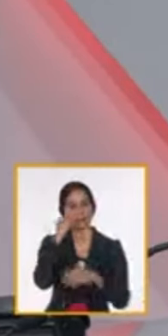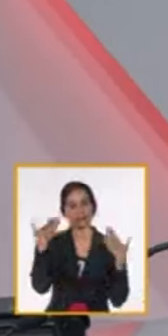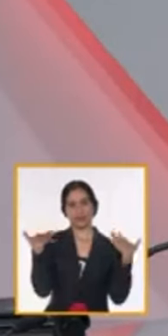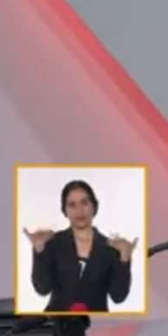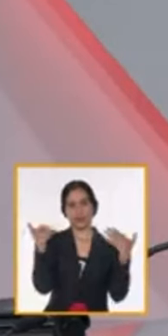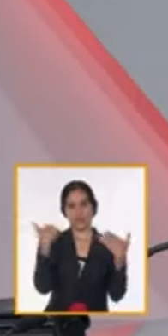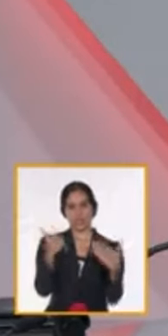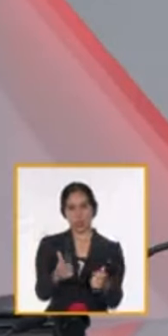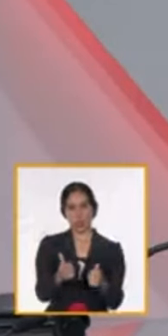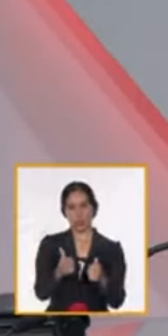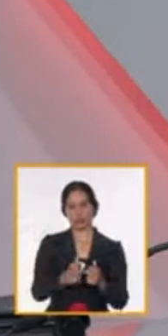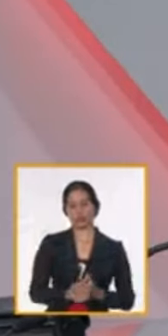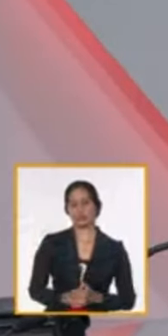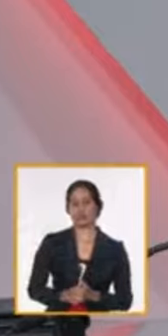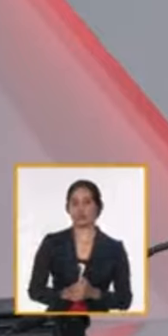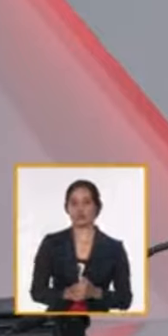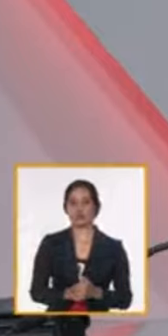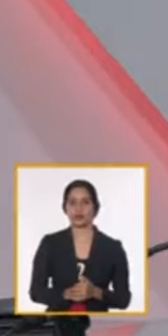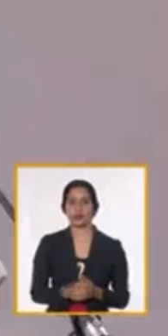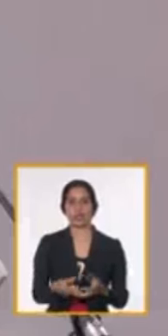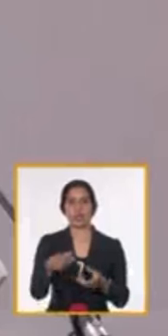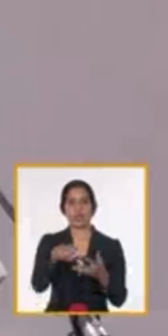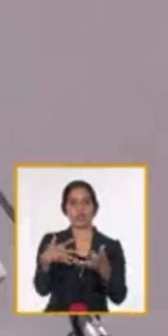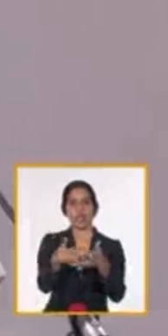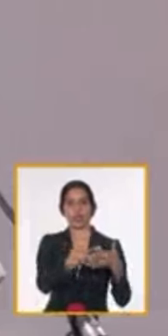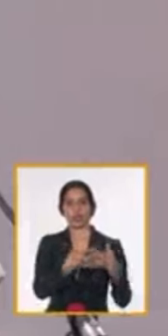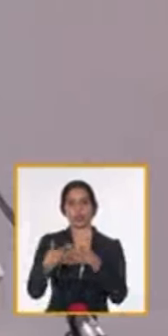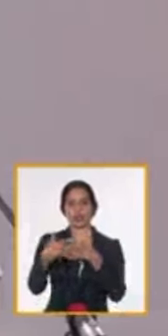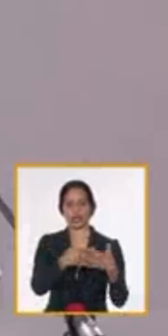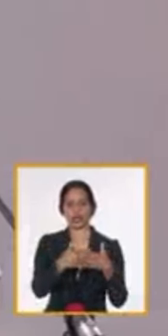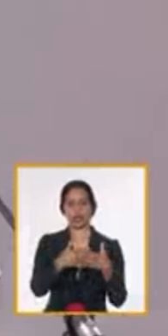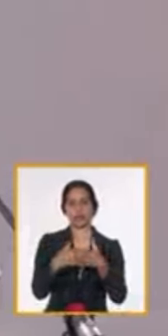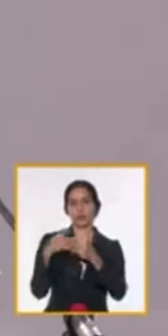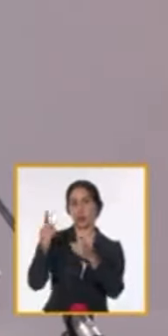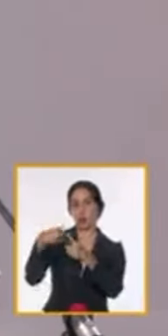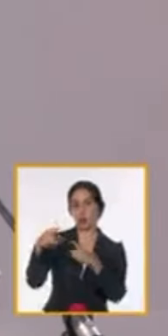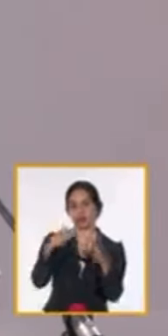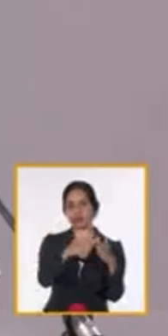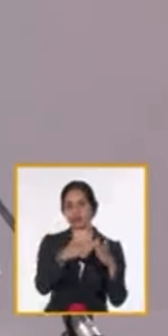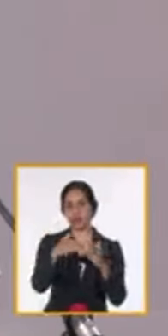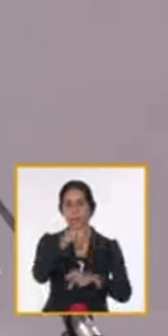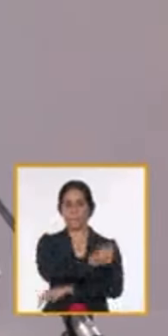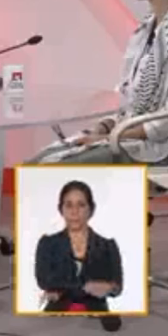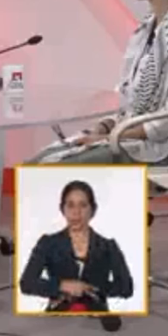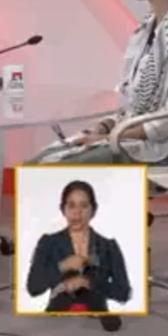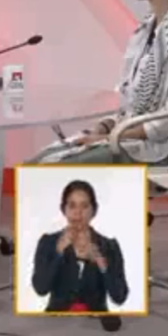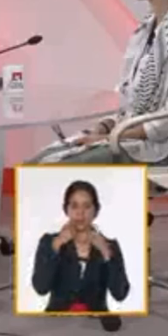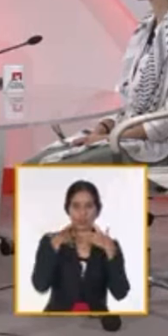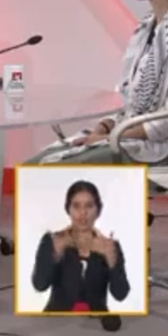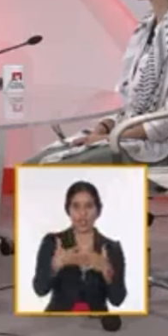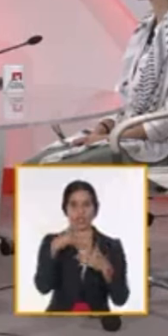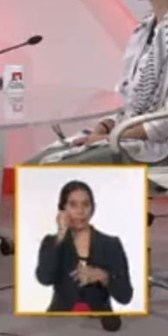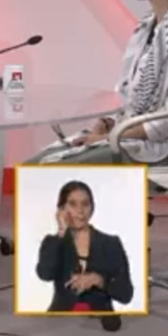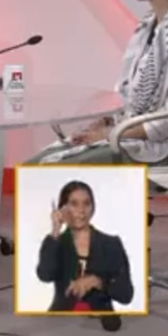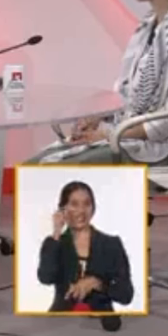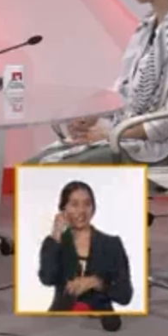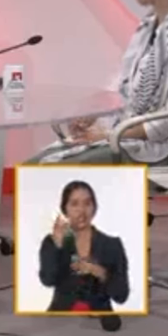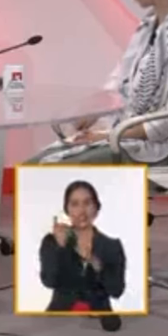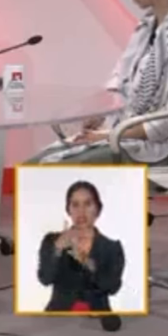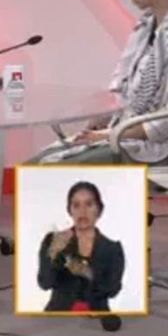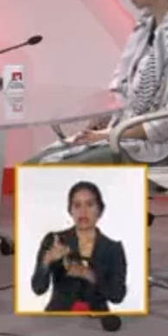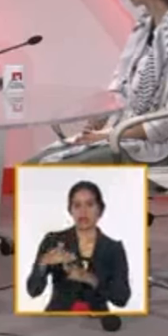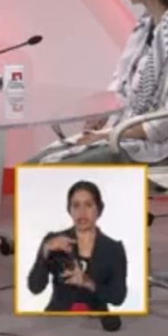del People's Forum de Estados Unidos, residente en Nueva York. Es decir, que podemos tener experiencias de diferentes lugares y